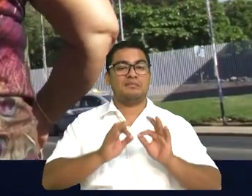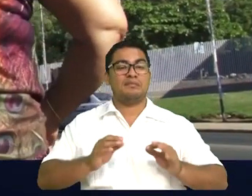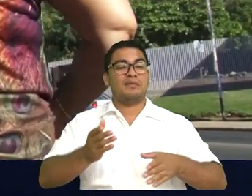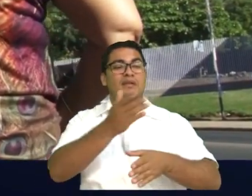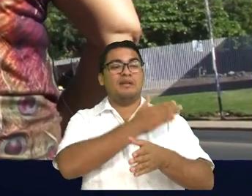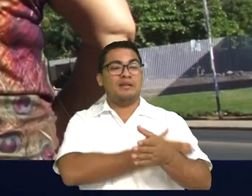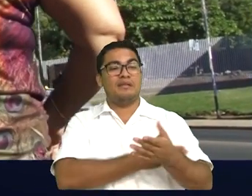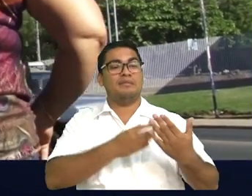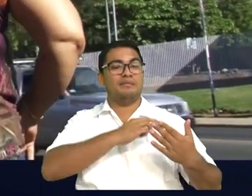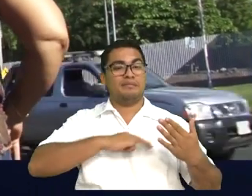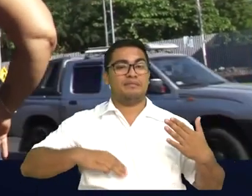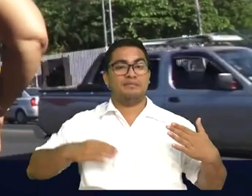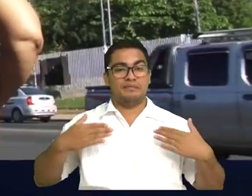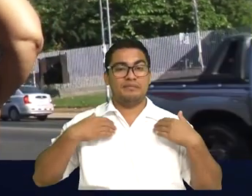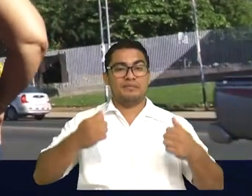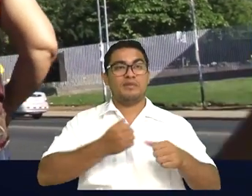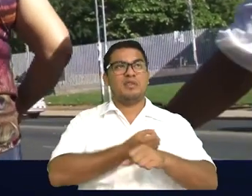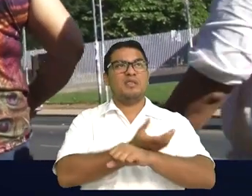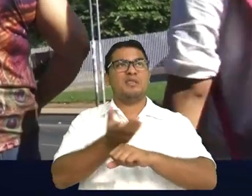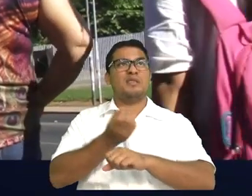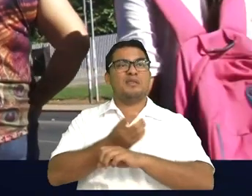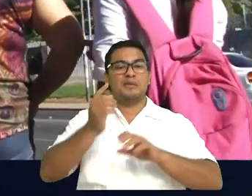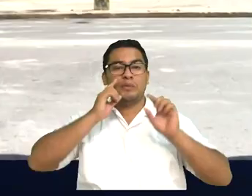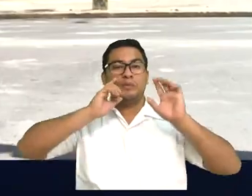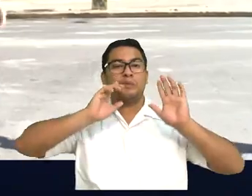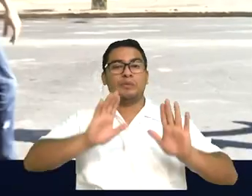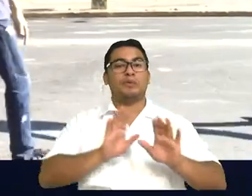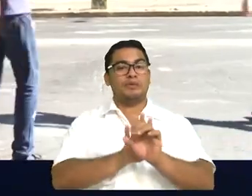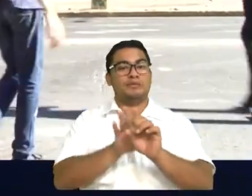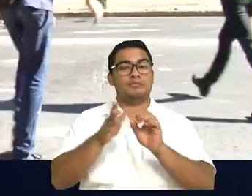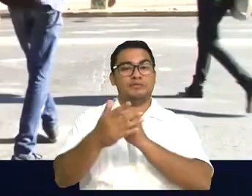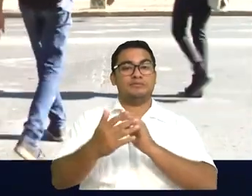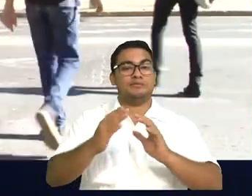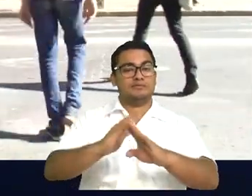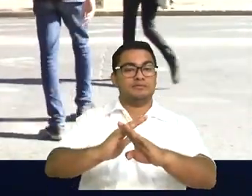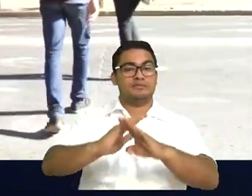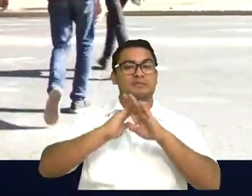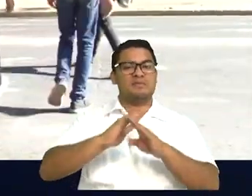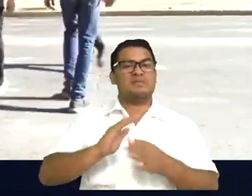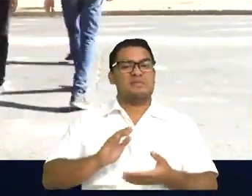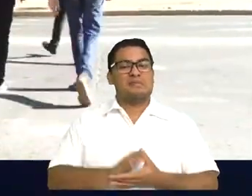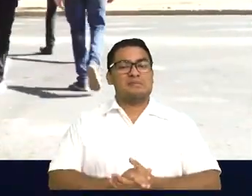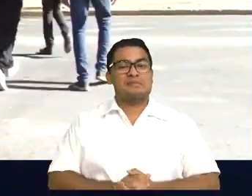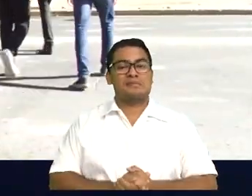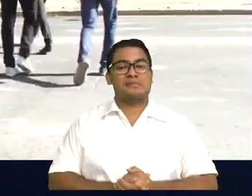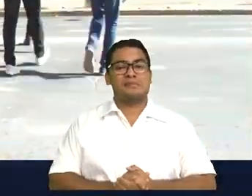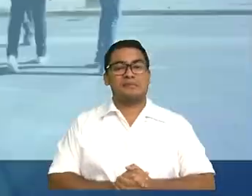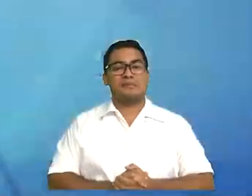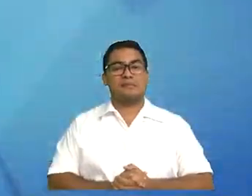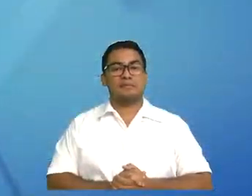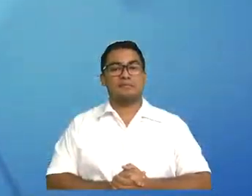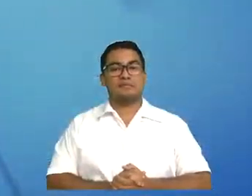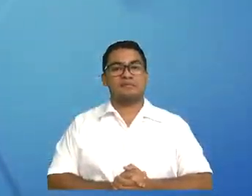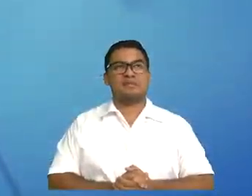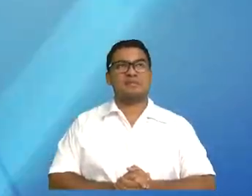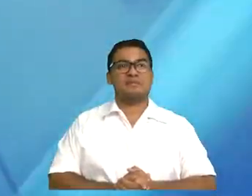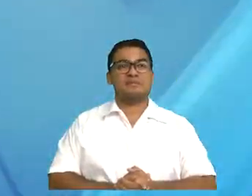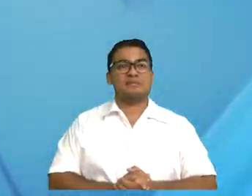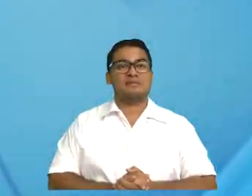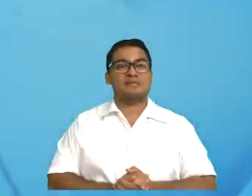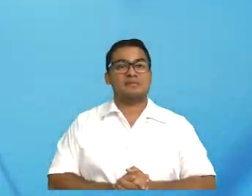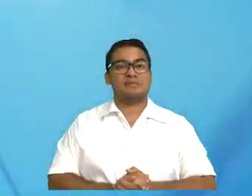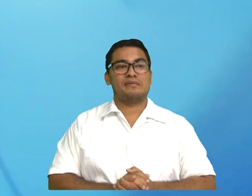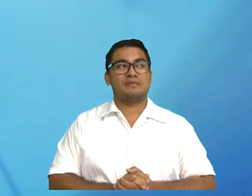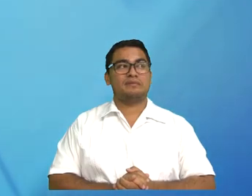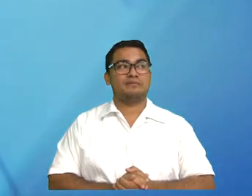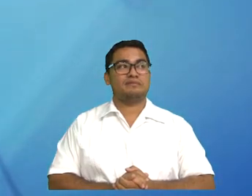por las autoridades del Ministerio de Salud para la prevención del contagio con el coronavirus. A todas